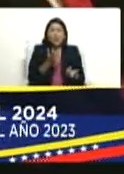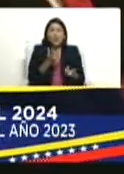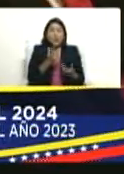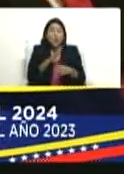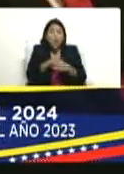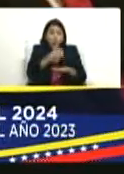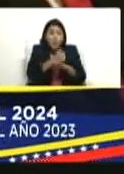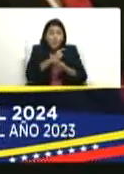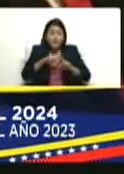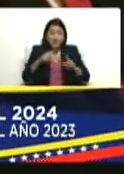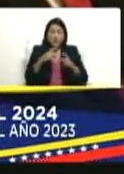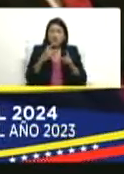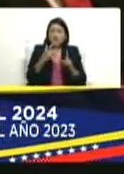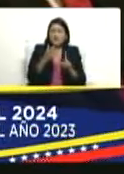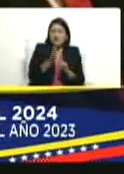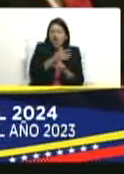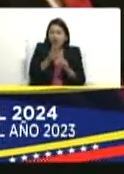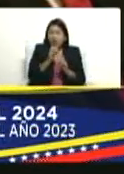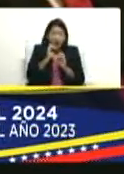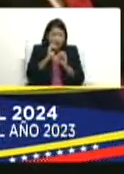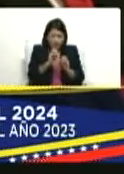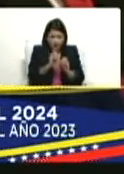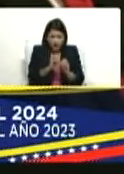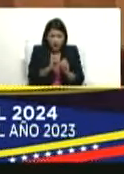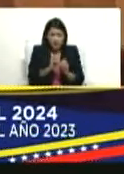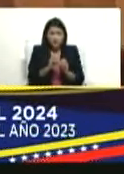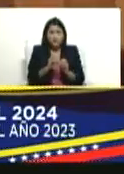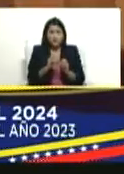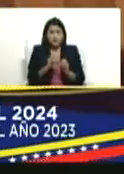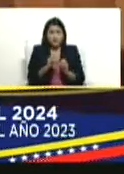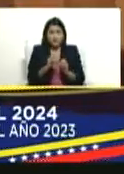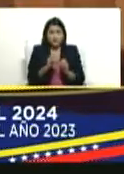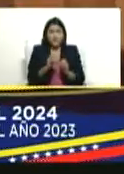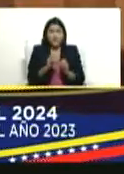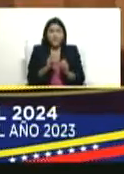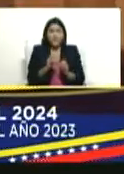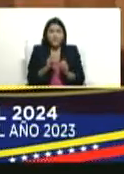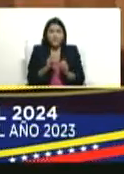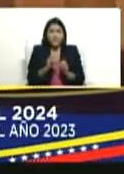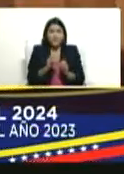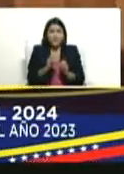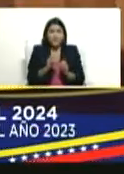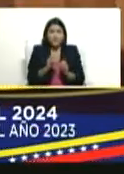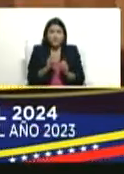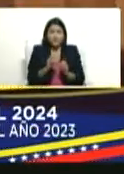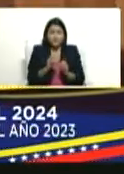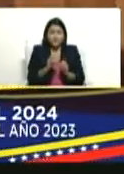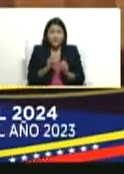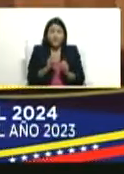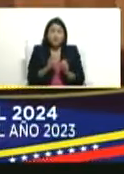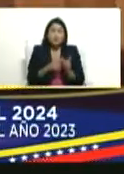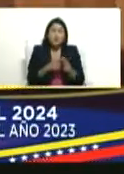todo atendiendo a las mujeres que dejan solos a sus hijos mientras cumplen la pena.